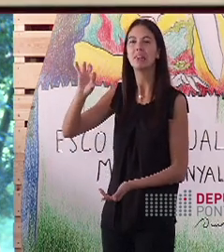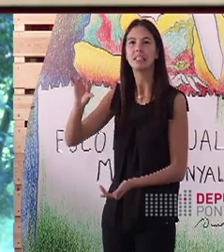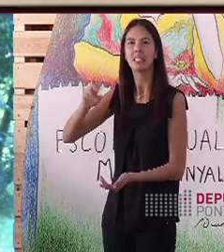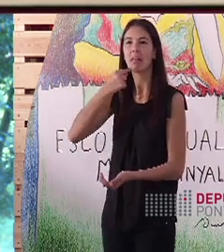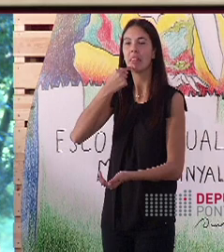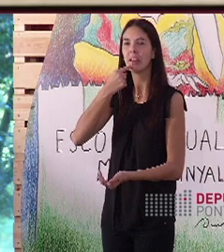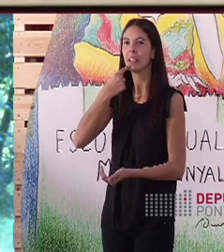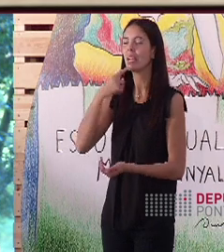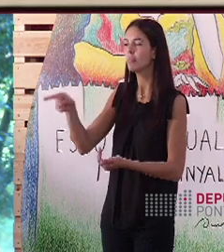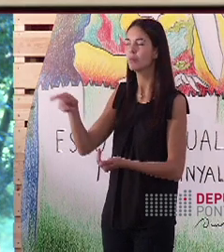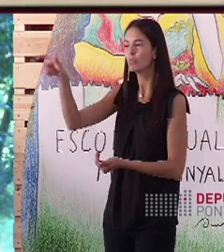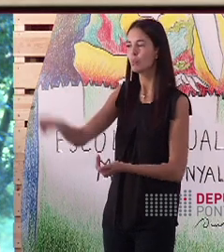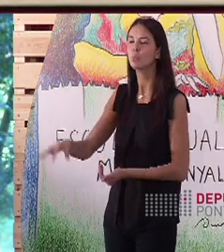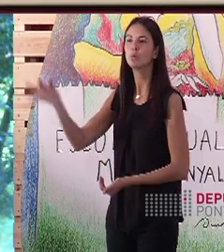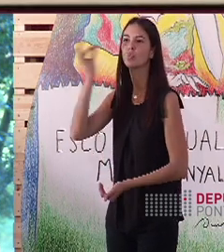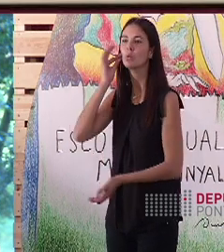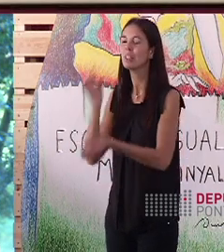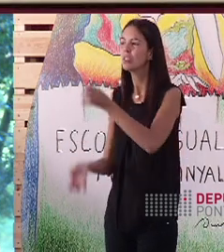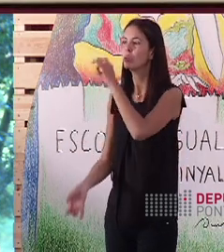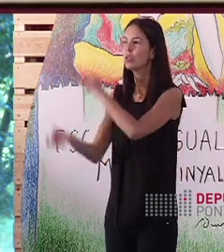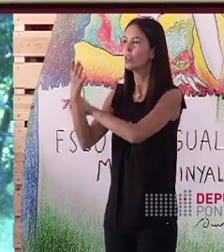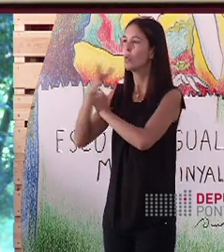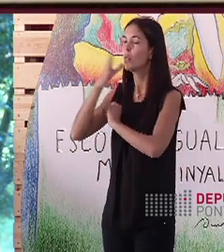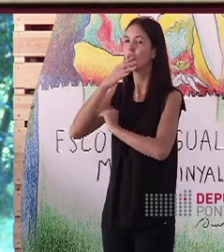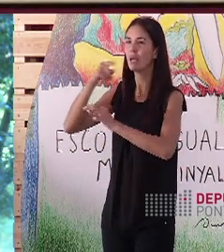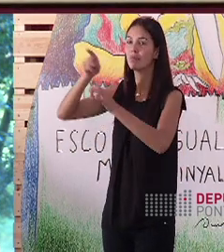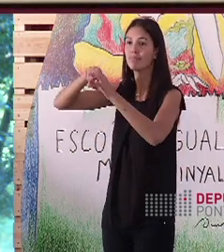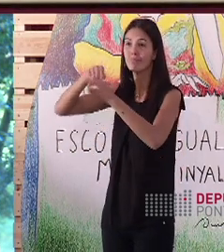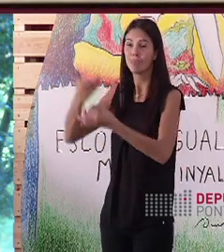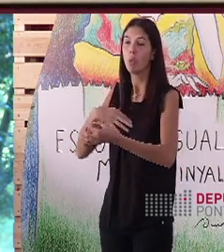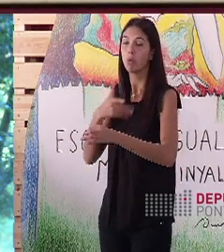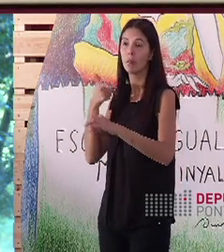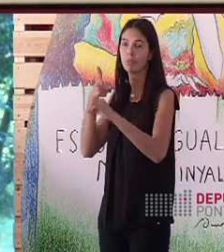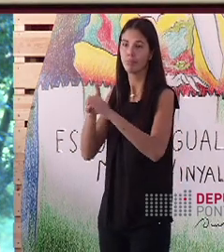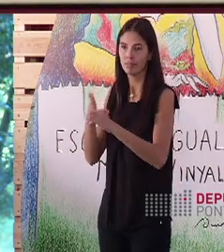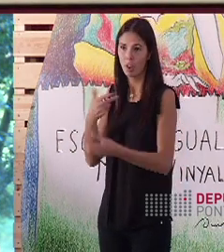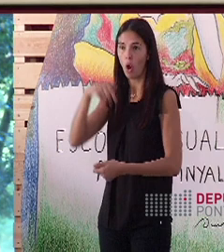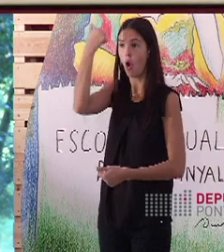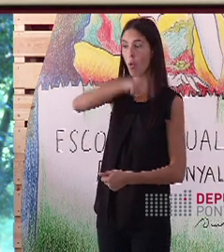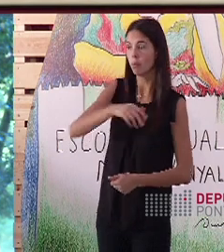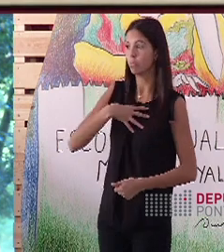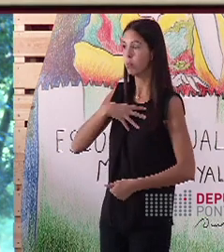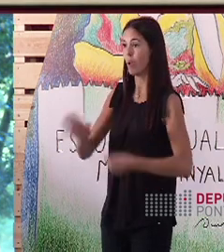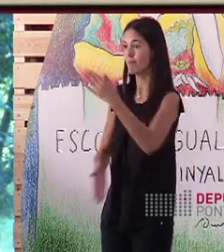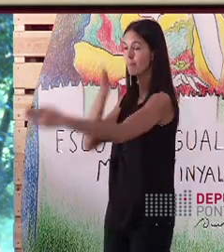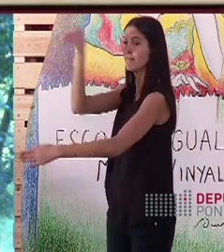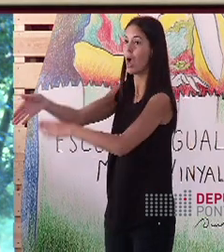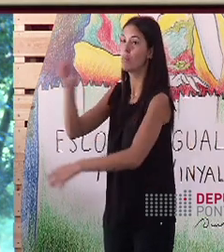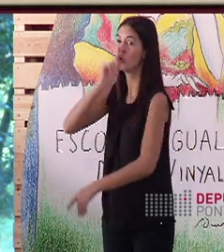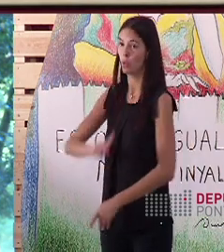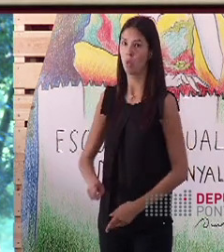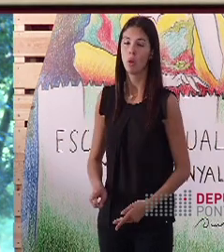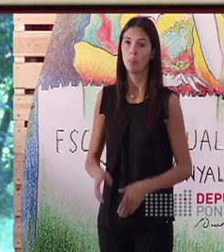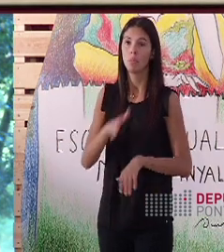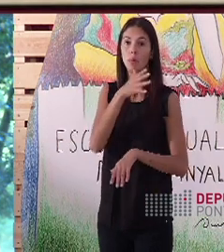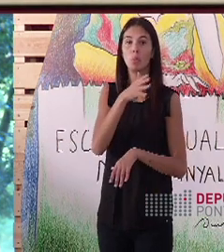Tiganus, existen en la medida en que tienen orificios que pueden ser penetrados por los varones que acuden a la prostitución.